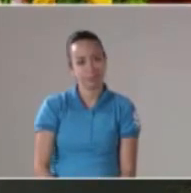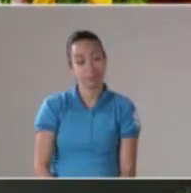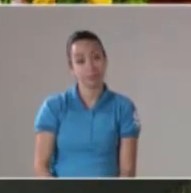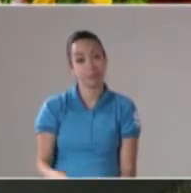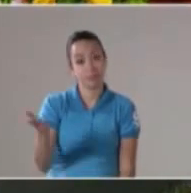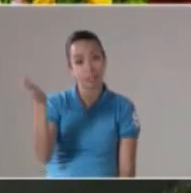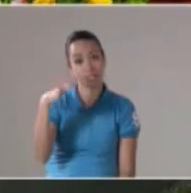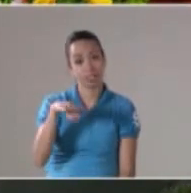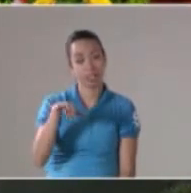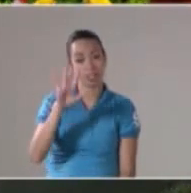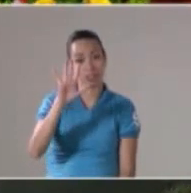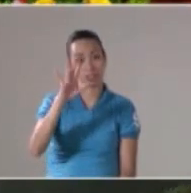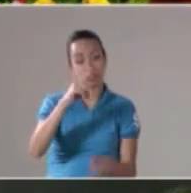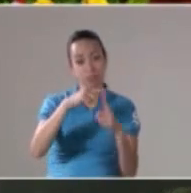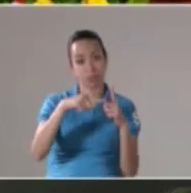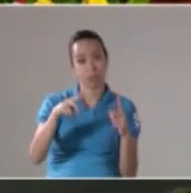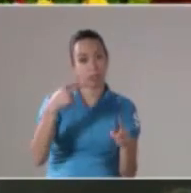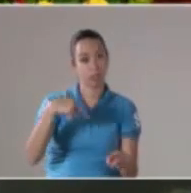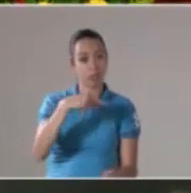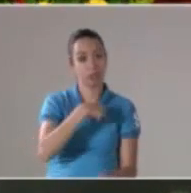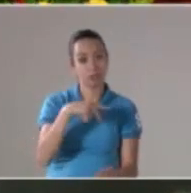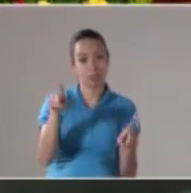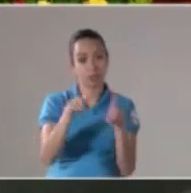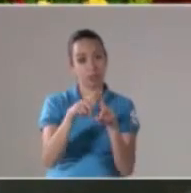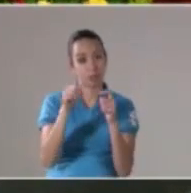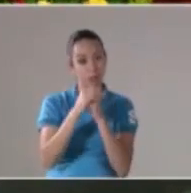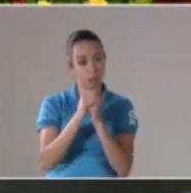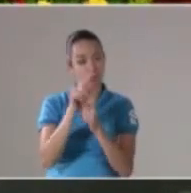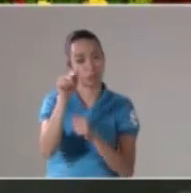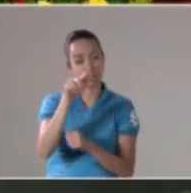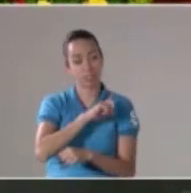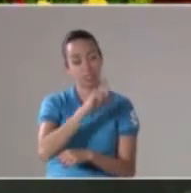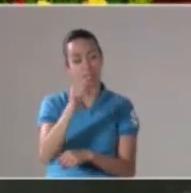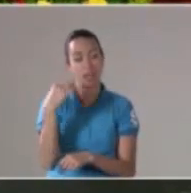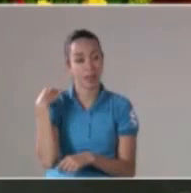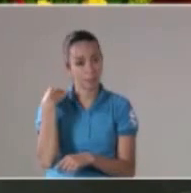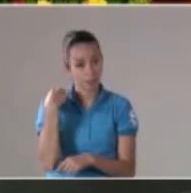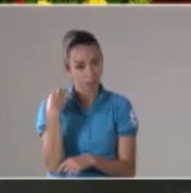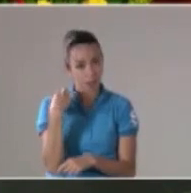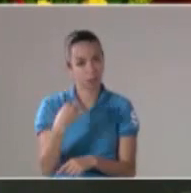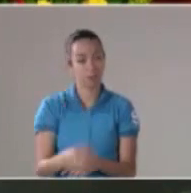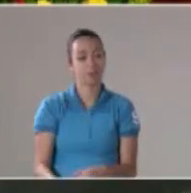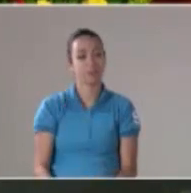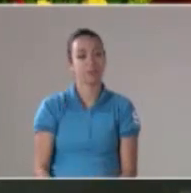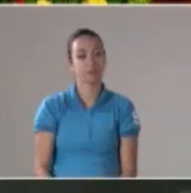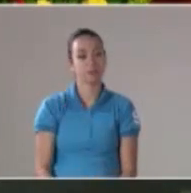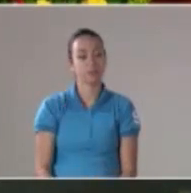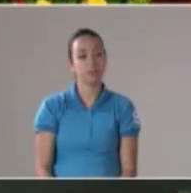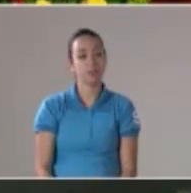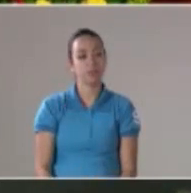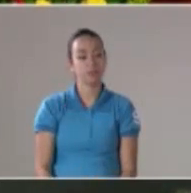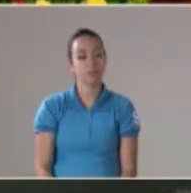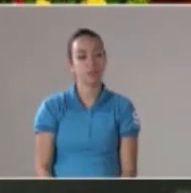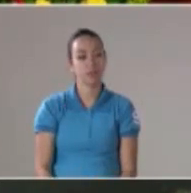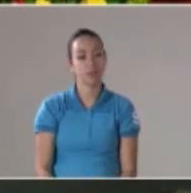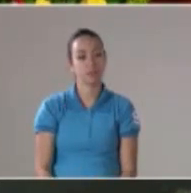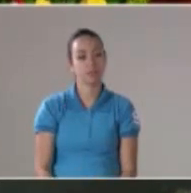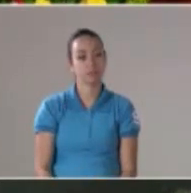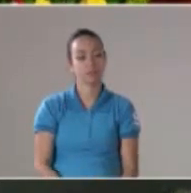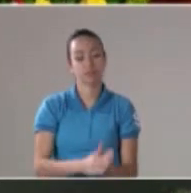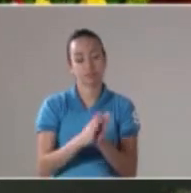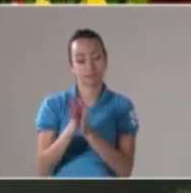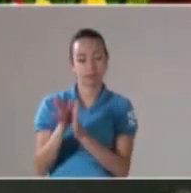Mañana a las 5:30 nos juntamos a orar. Está usted cordialmente invitado. Aparte de nuestros